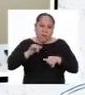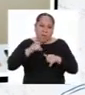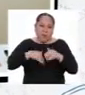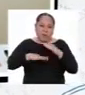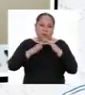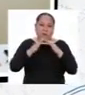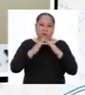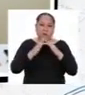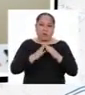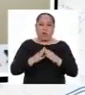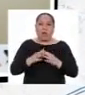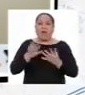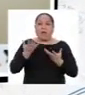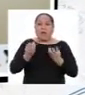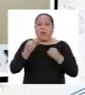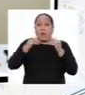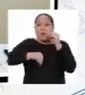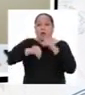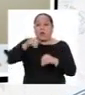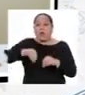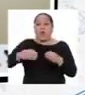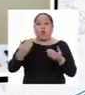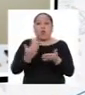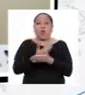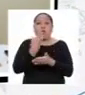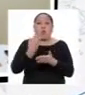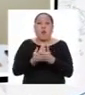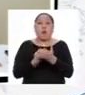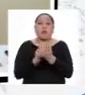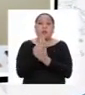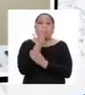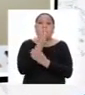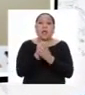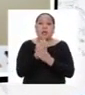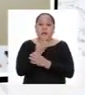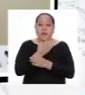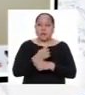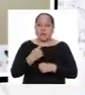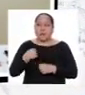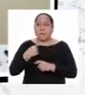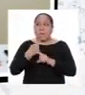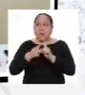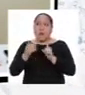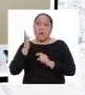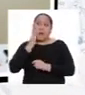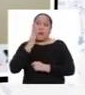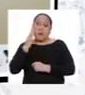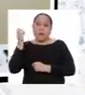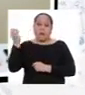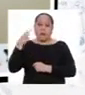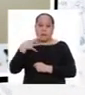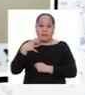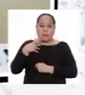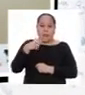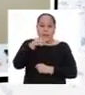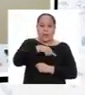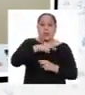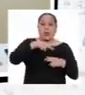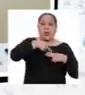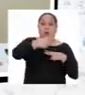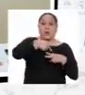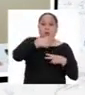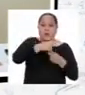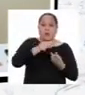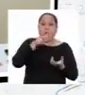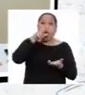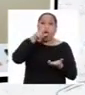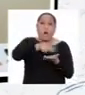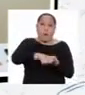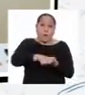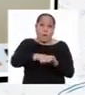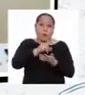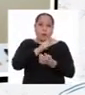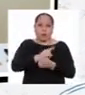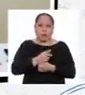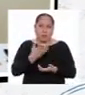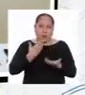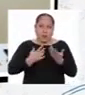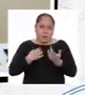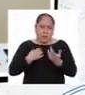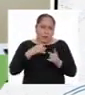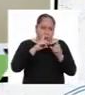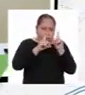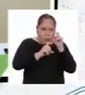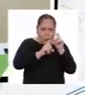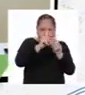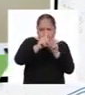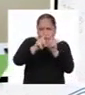sembrar nuevas plantas. Pero mi mamá dice que tengo que ver si los vecinos lo aprueban. Estaba pensando que podría hacer una encuesta para hacerlo